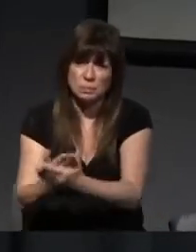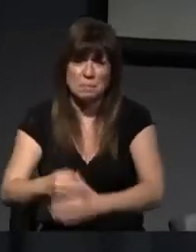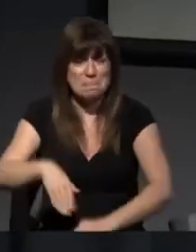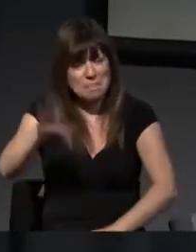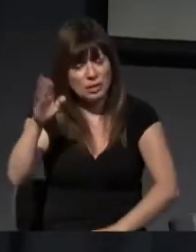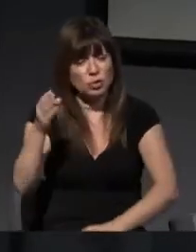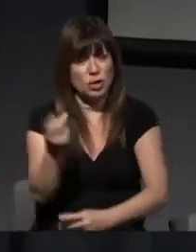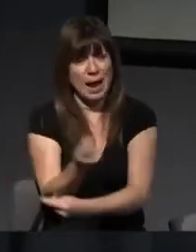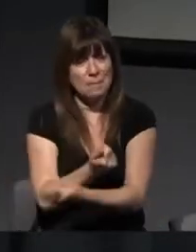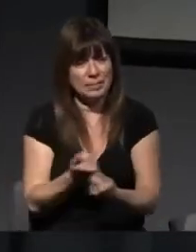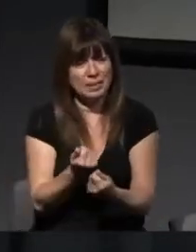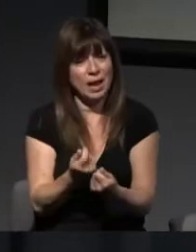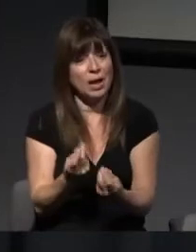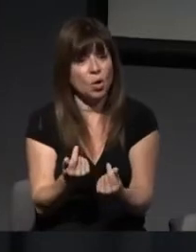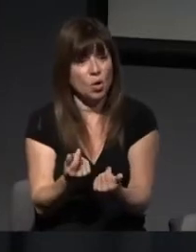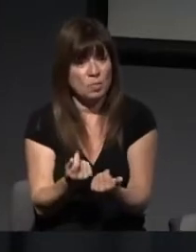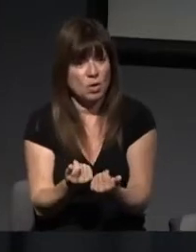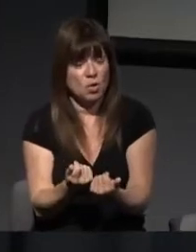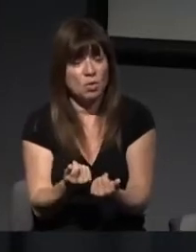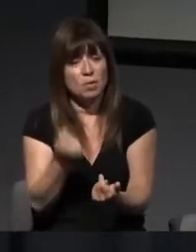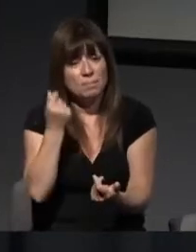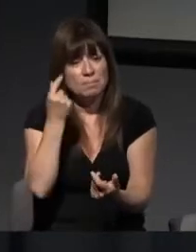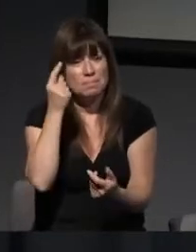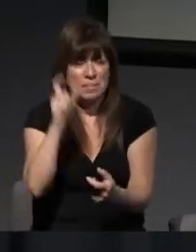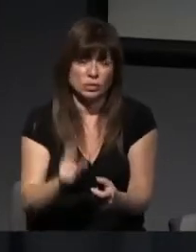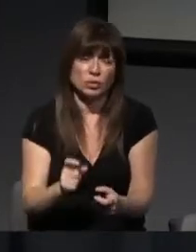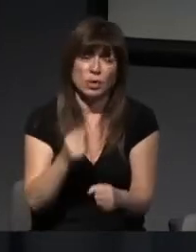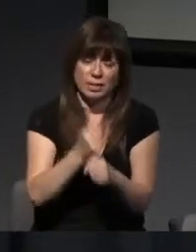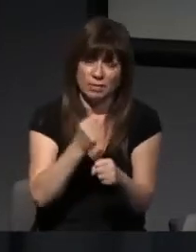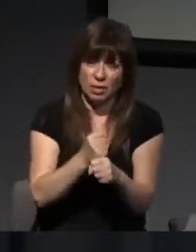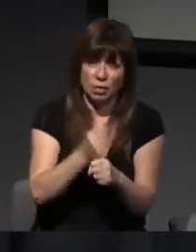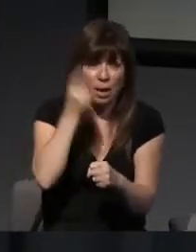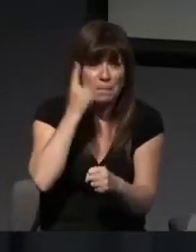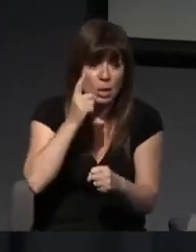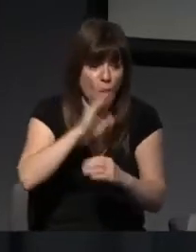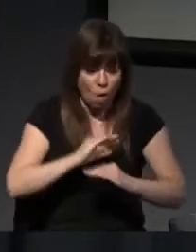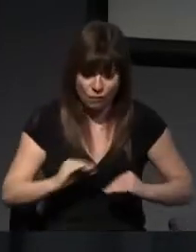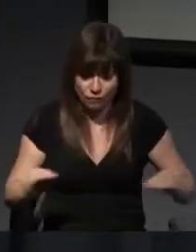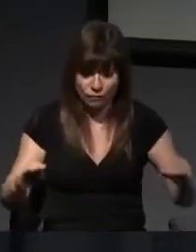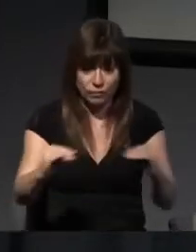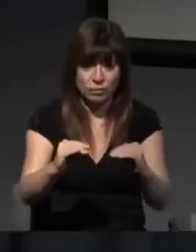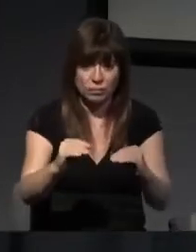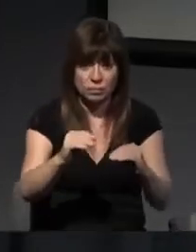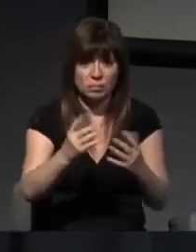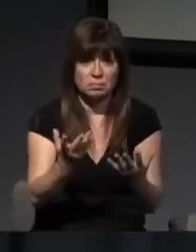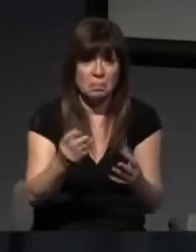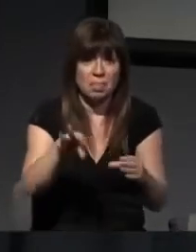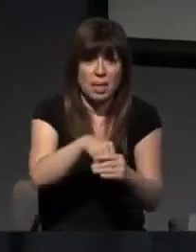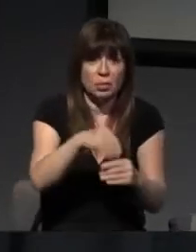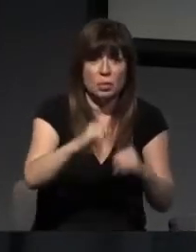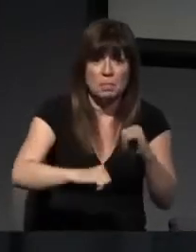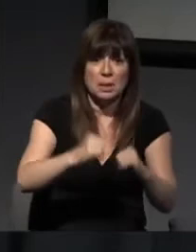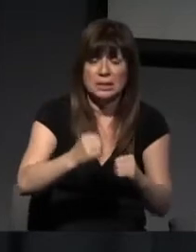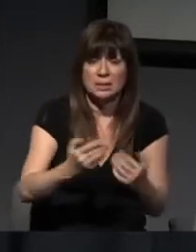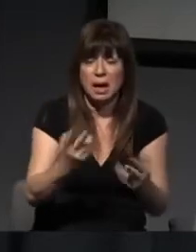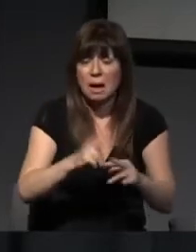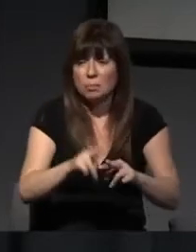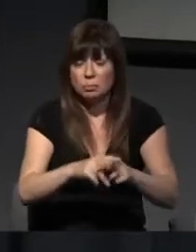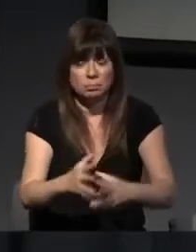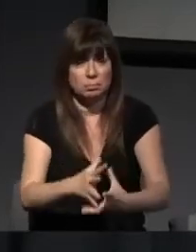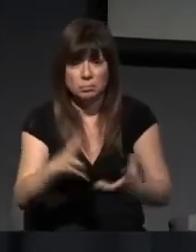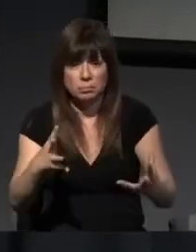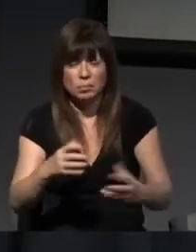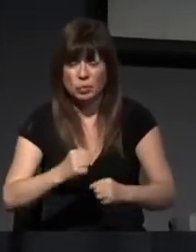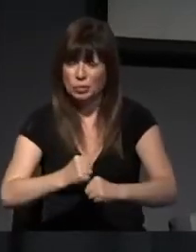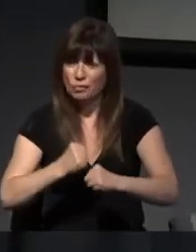económico de las personas trabajadoras, pero en los conversatorios que hemos tenido, que hemos hecho muchos dentro de la empresa, también hemos visto con mucha